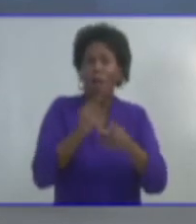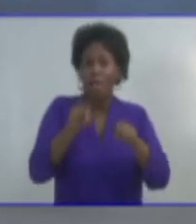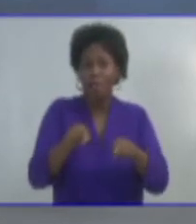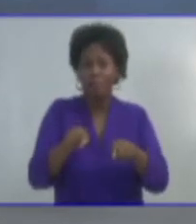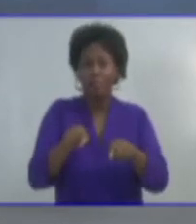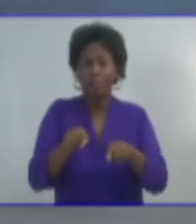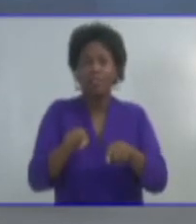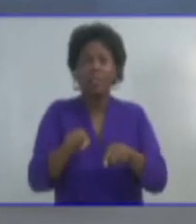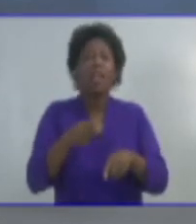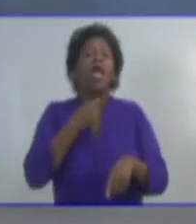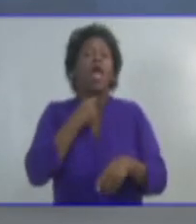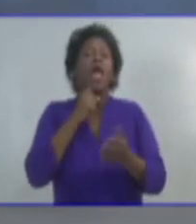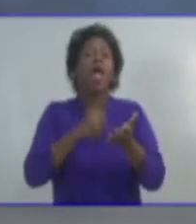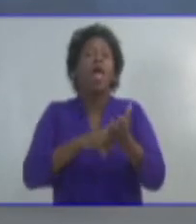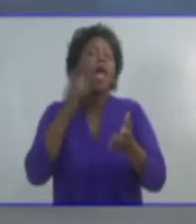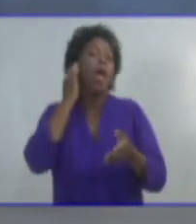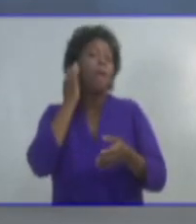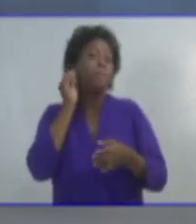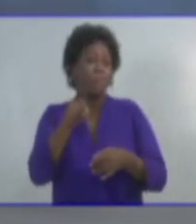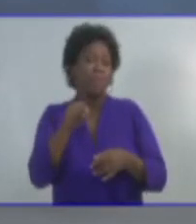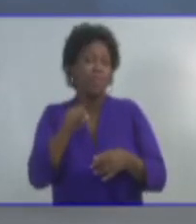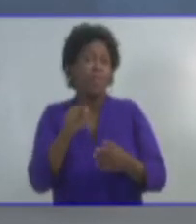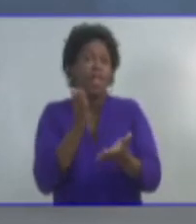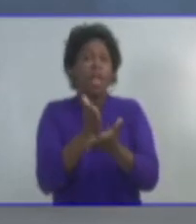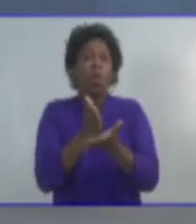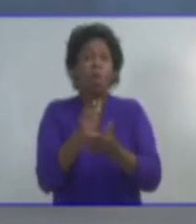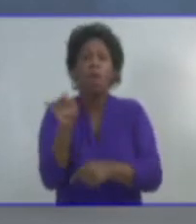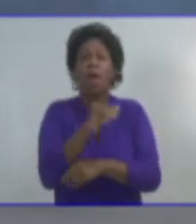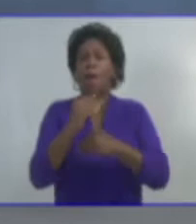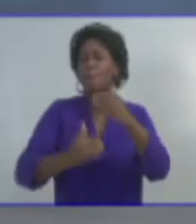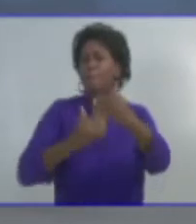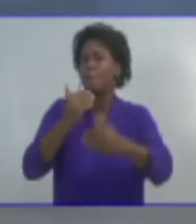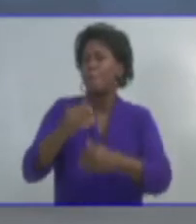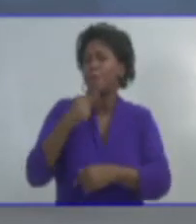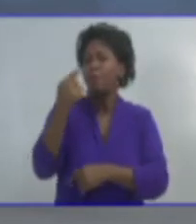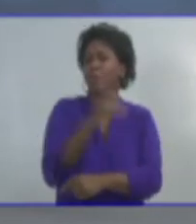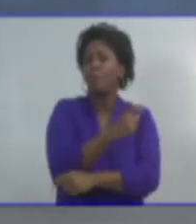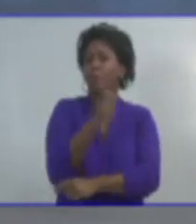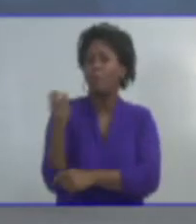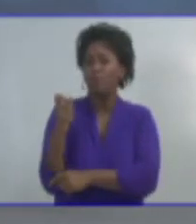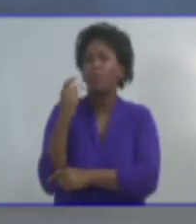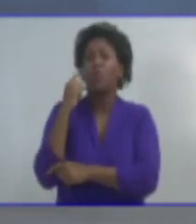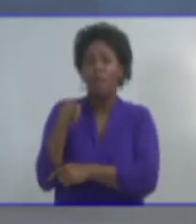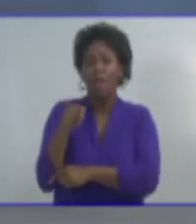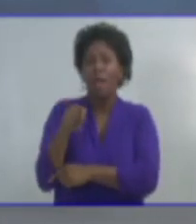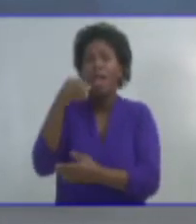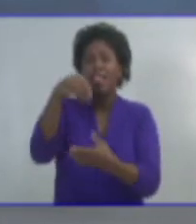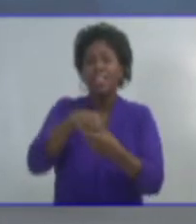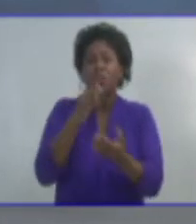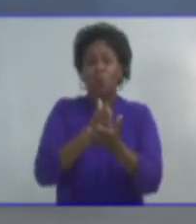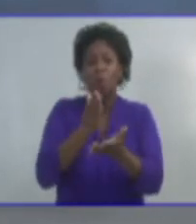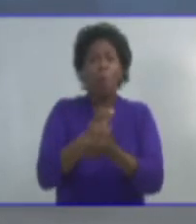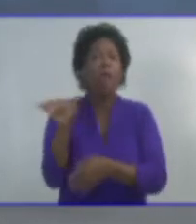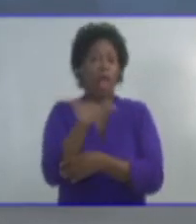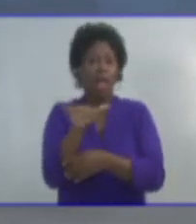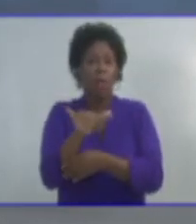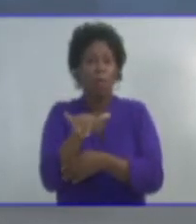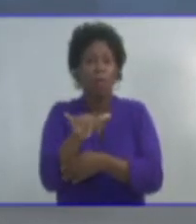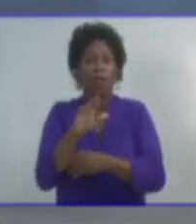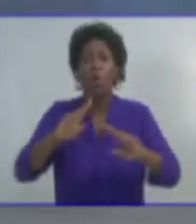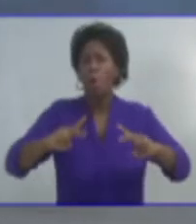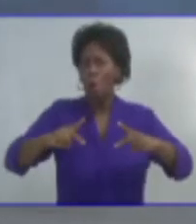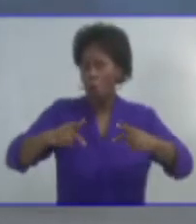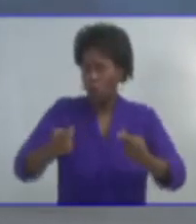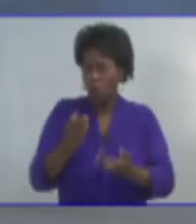en la EPEF, Escuela de Formación de Profesores de Educación Física Manuel Pitti Fajardo, también se